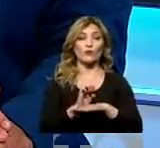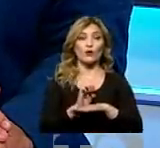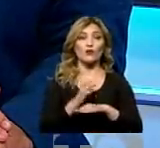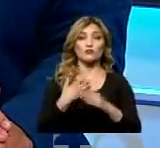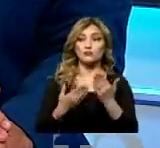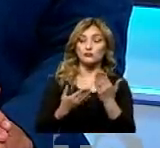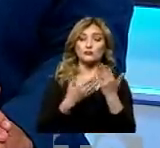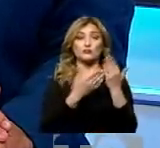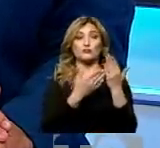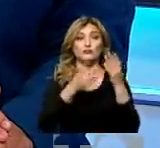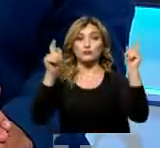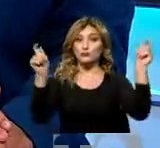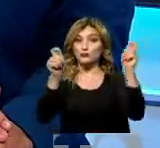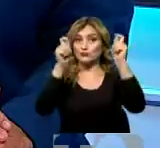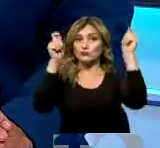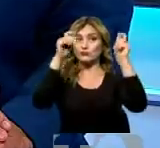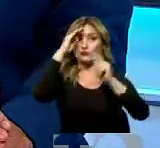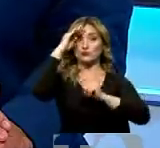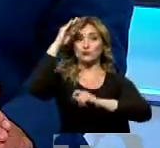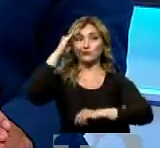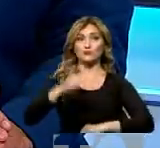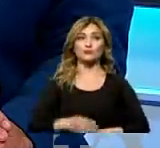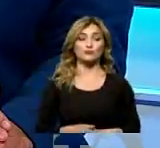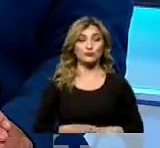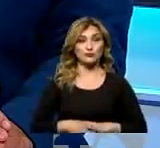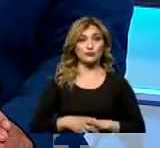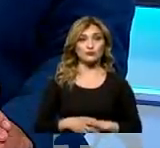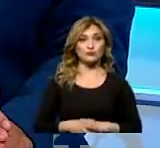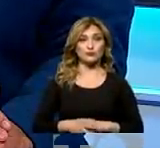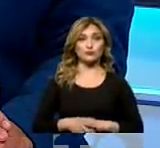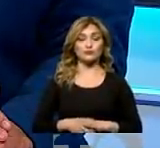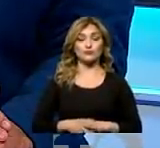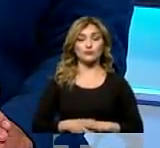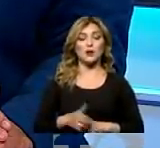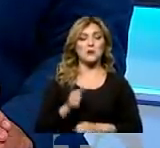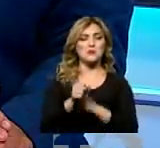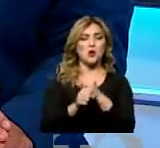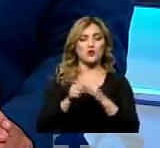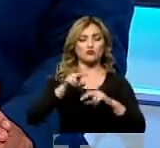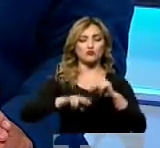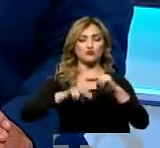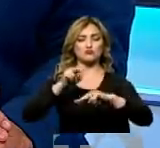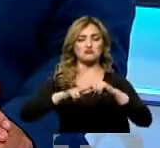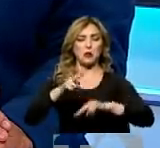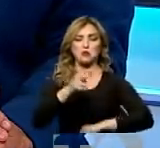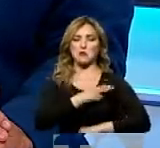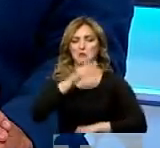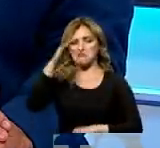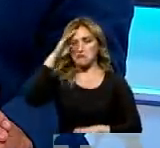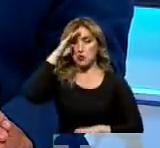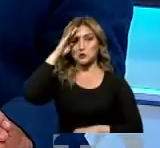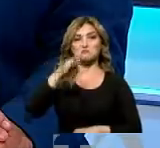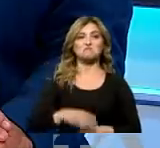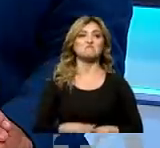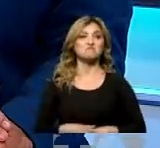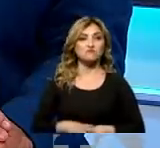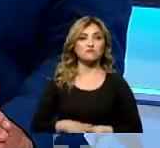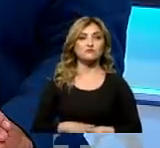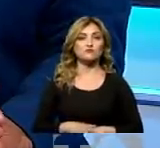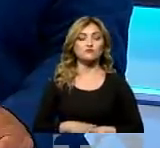ceremonia de aniversario de la policía. Además, en este mismo año dijo, se construirá la Universidad de la Policía